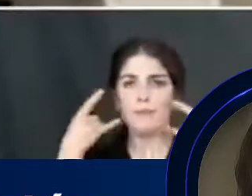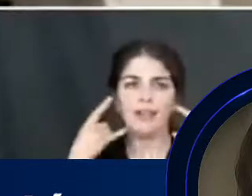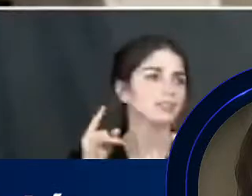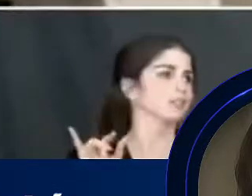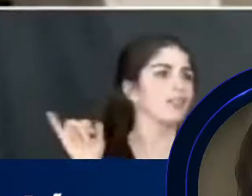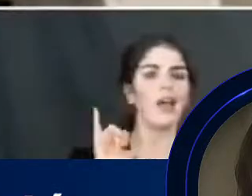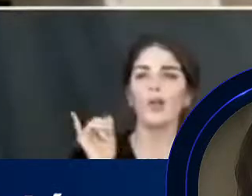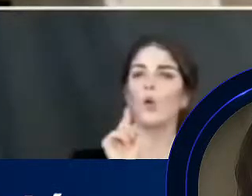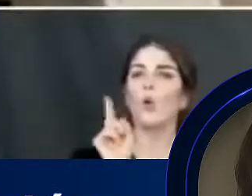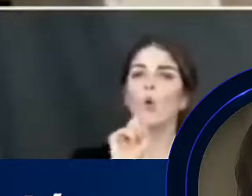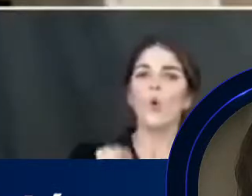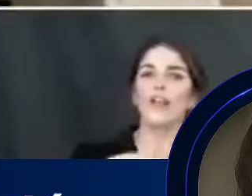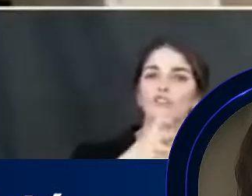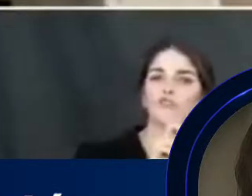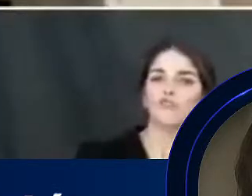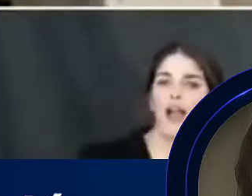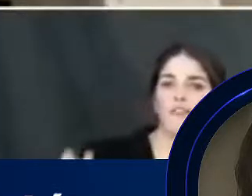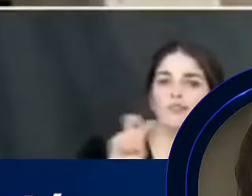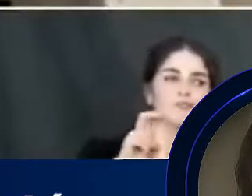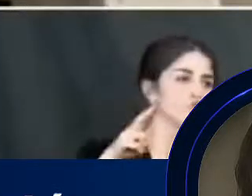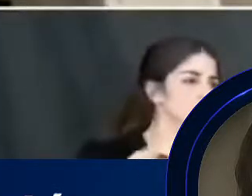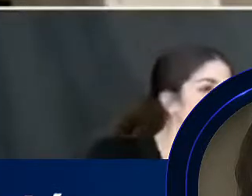una mejoría en esta